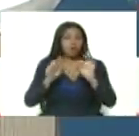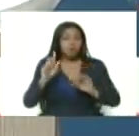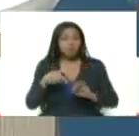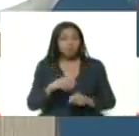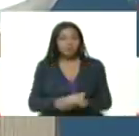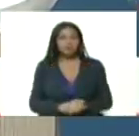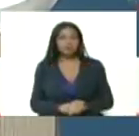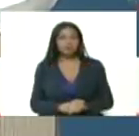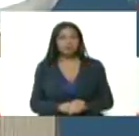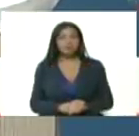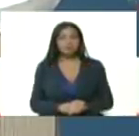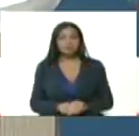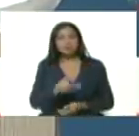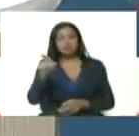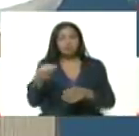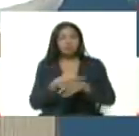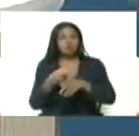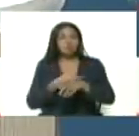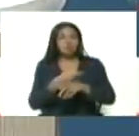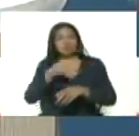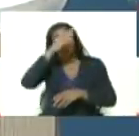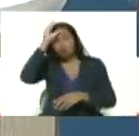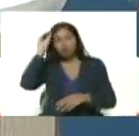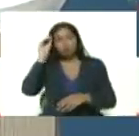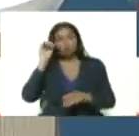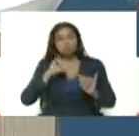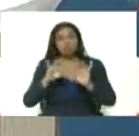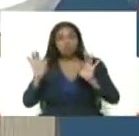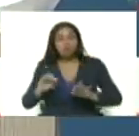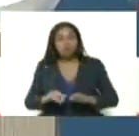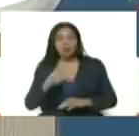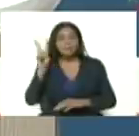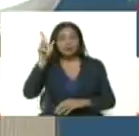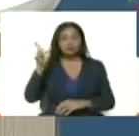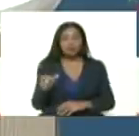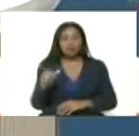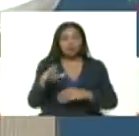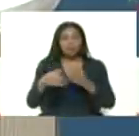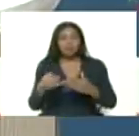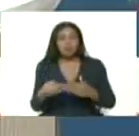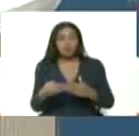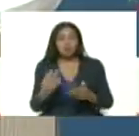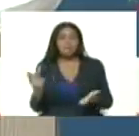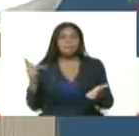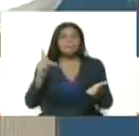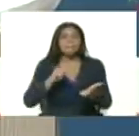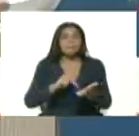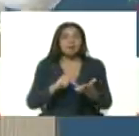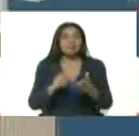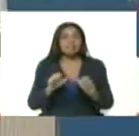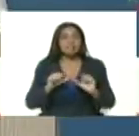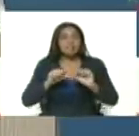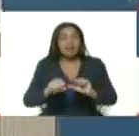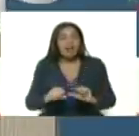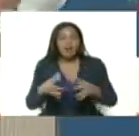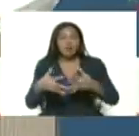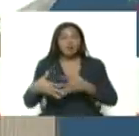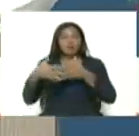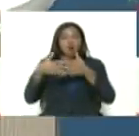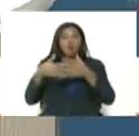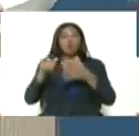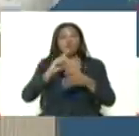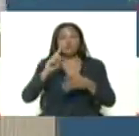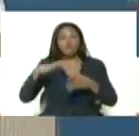las autoridades del gobierno de Donald Trump para que venezolanos que estuvieran varados en los Estados Unidos pudieran